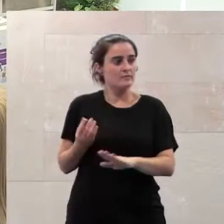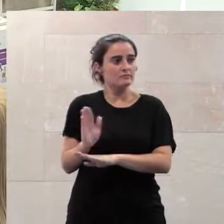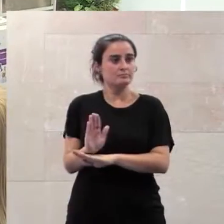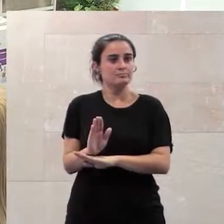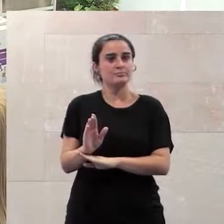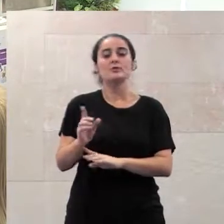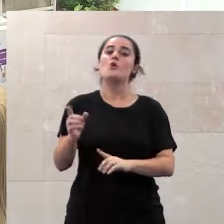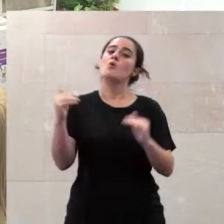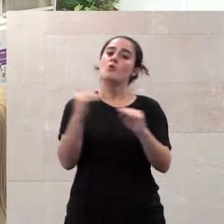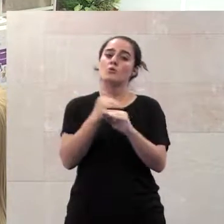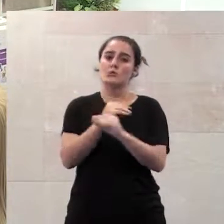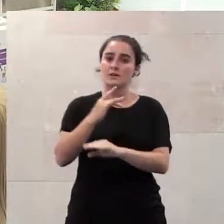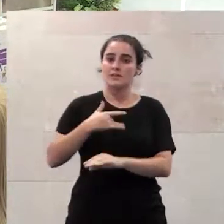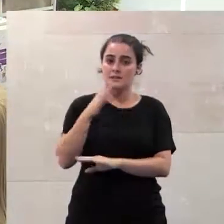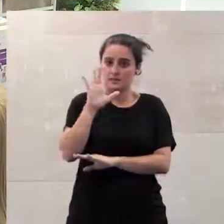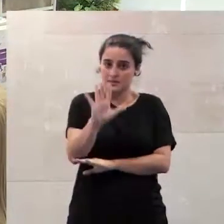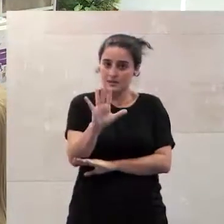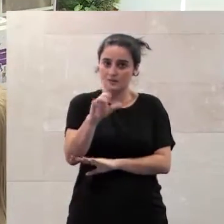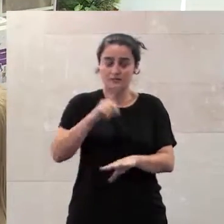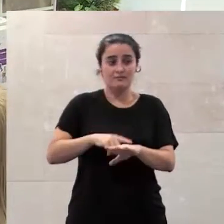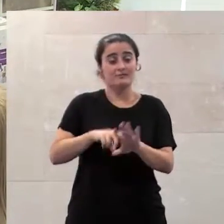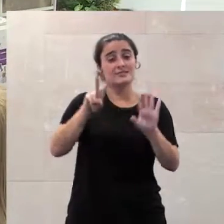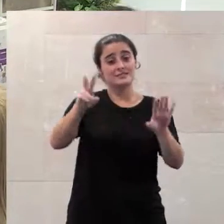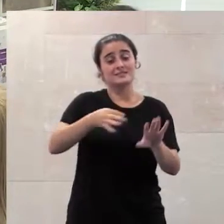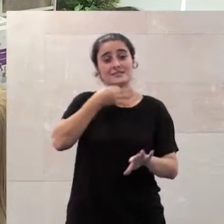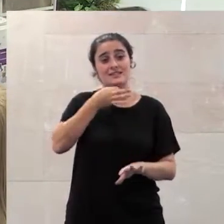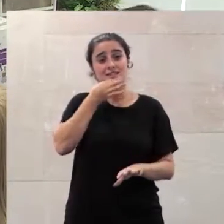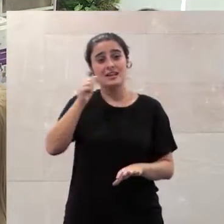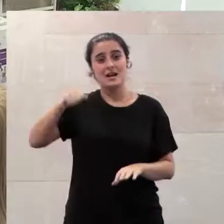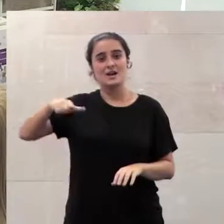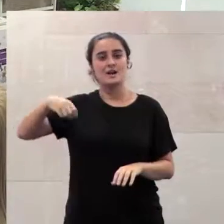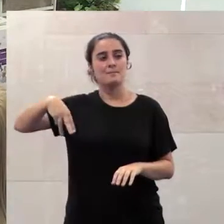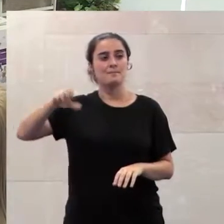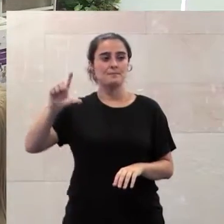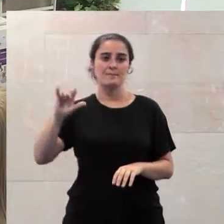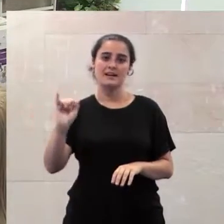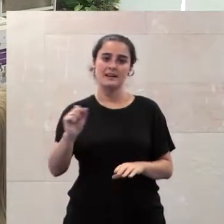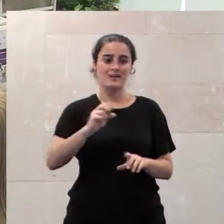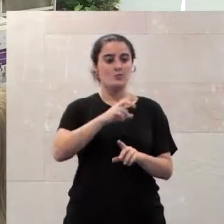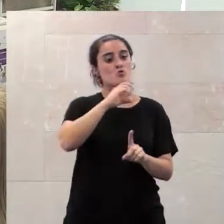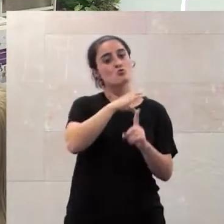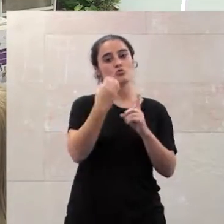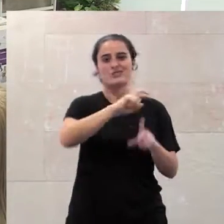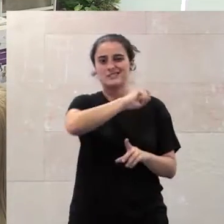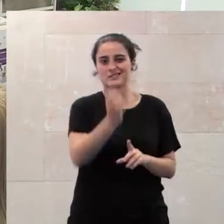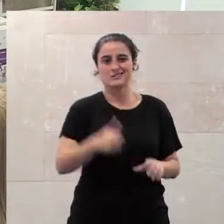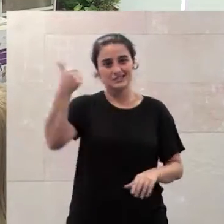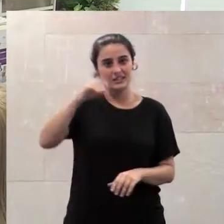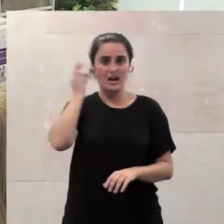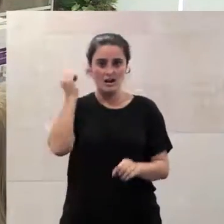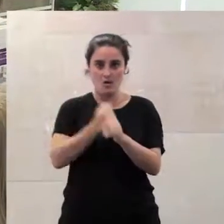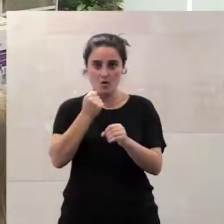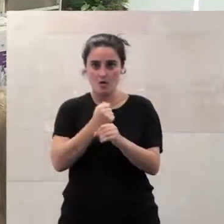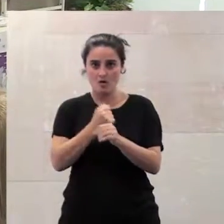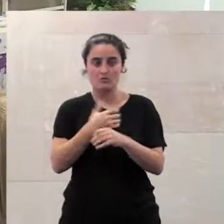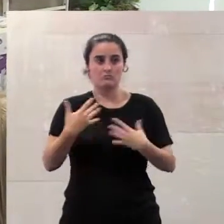urriaren 5ean hasiko dela esan bezala, arratsaldeko 7etan Amelia Barkinekin, interkulturalidadea eta generoa landuko dira, eta beraz, baia, hasiera